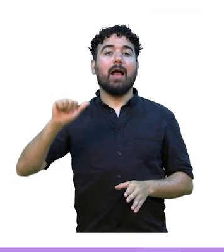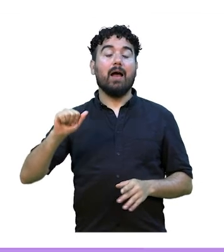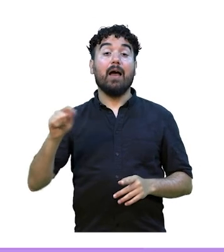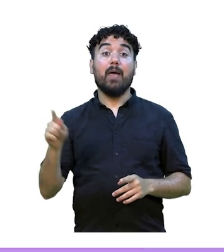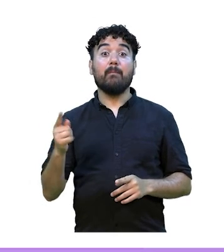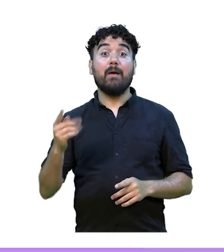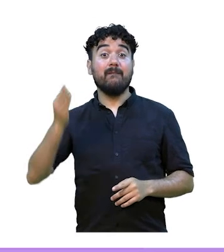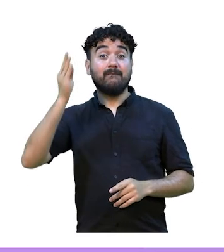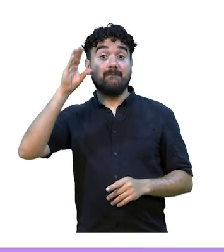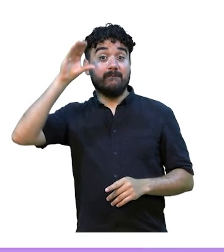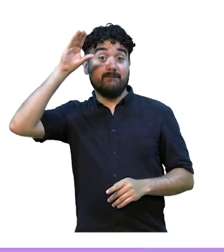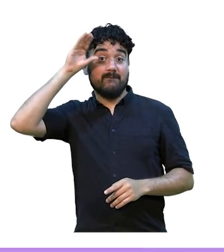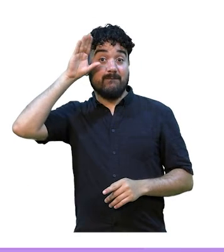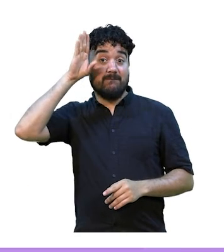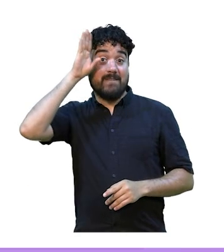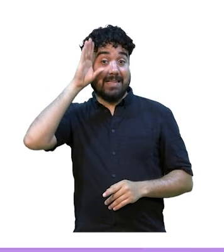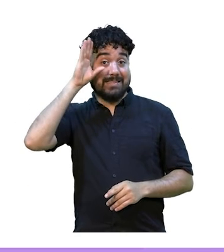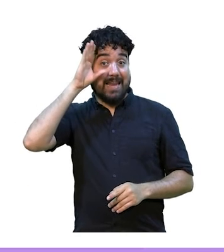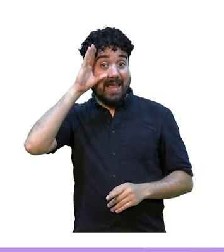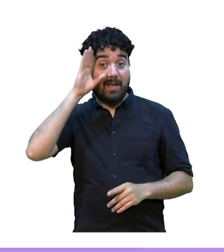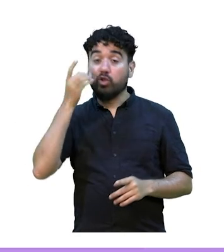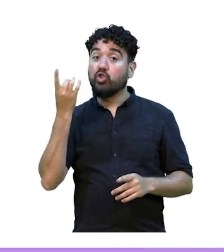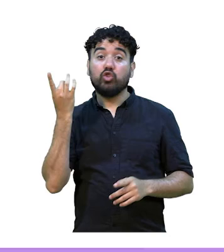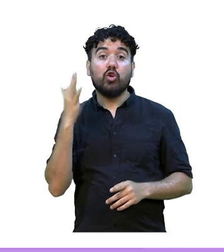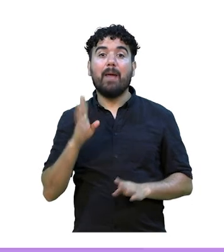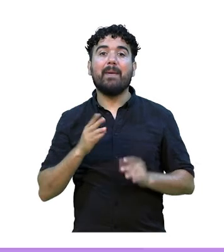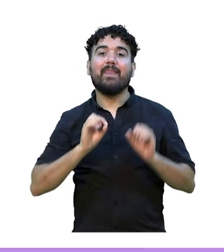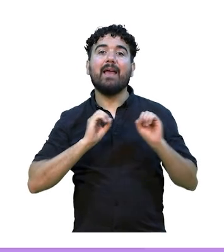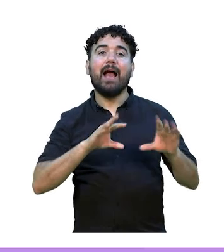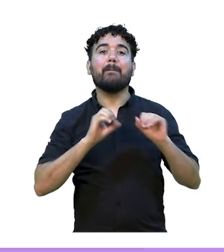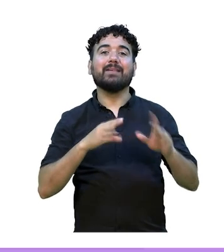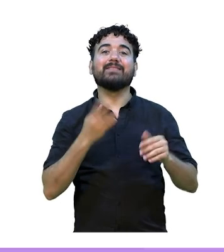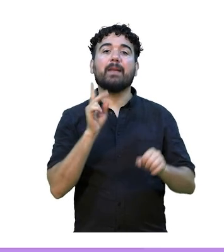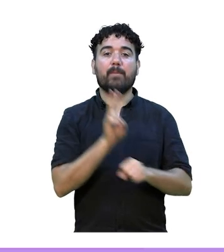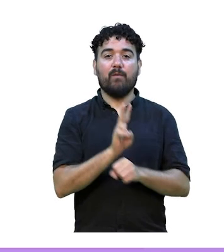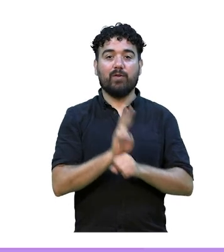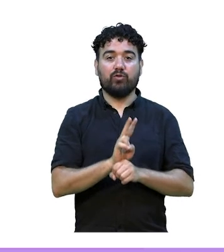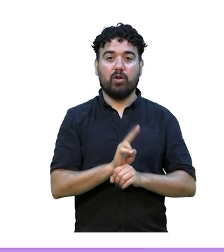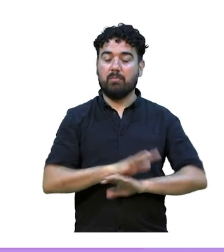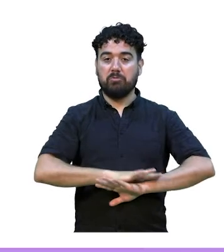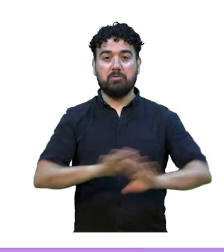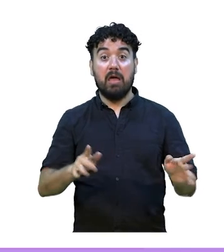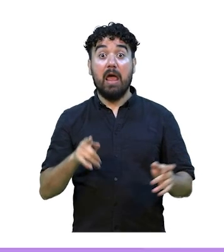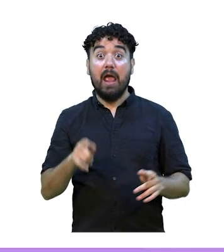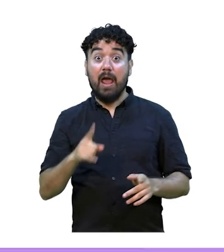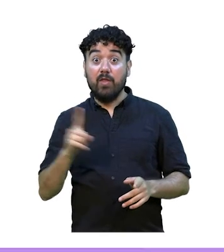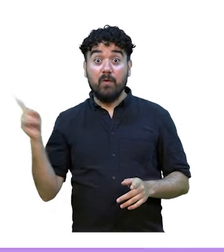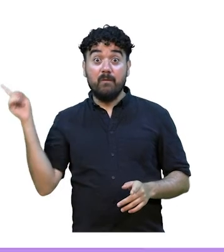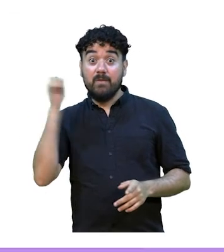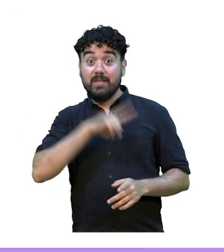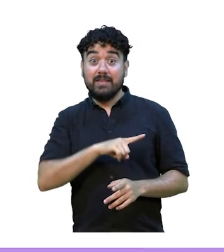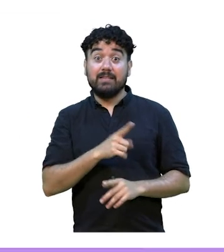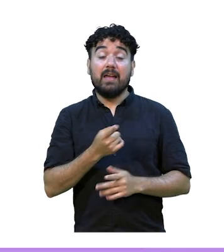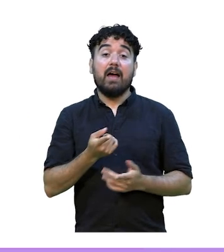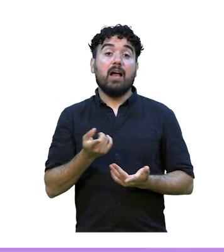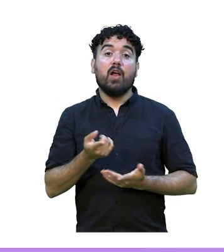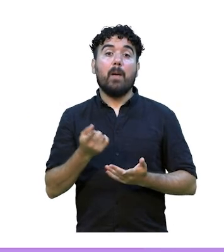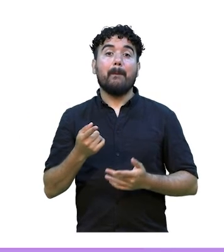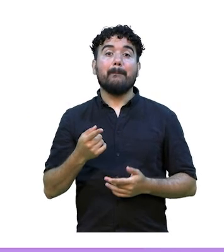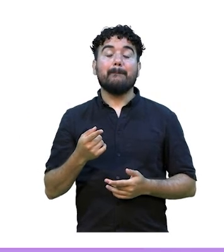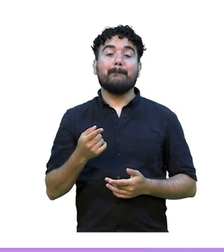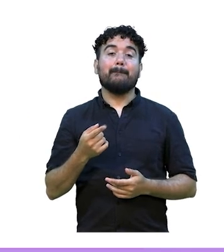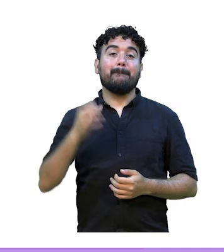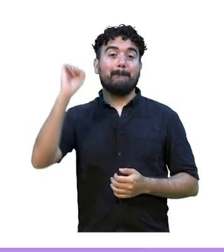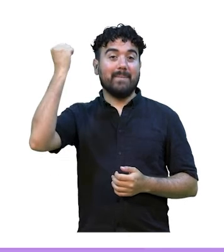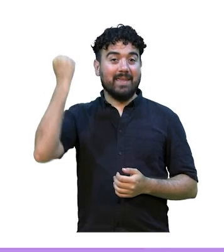y con Bachelet ya prácticamente después empieza a hacer solo capacitación de docentes, pero no se realiza. ¿Y cómo termina esto? Termina con